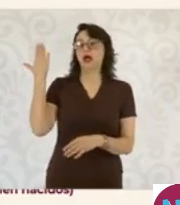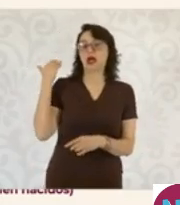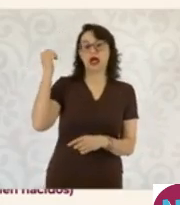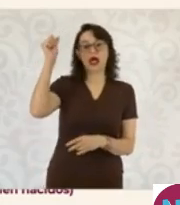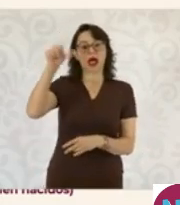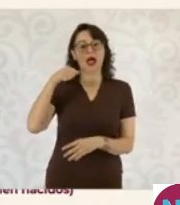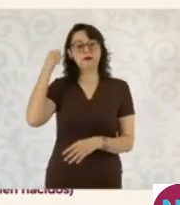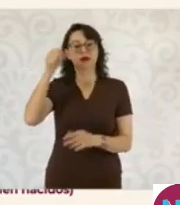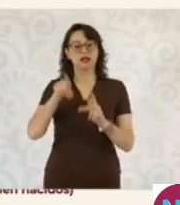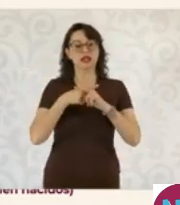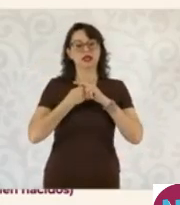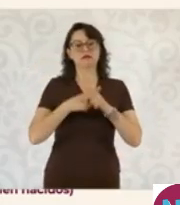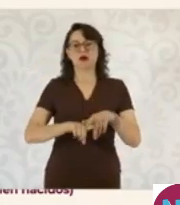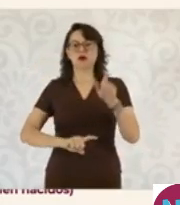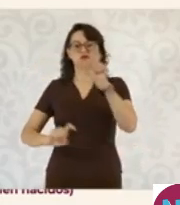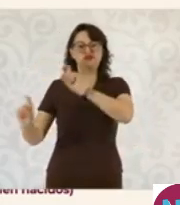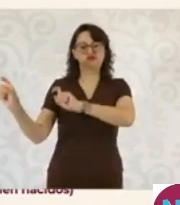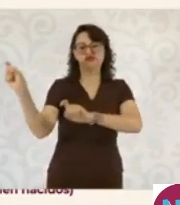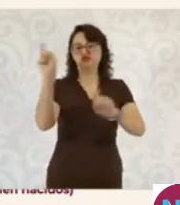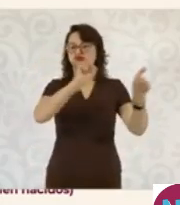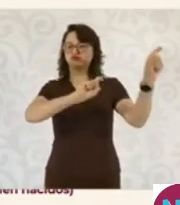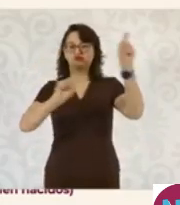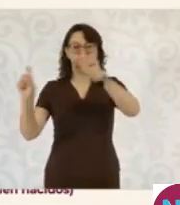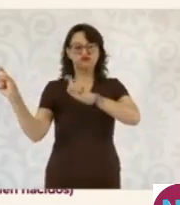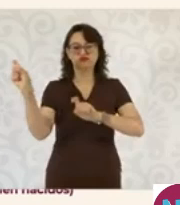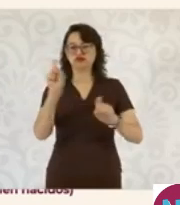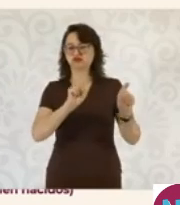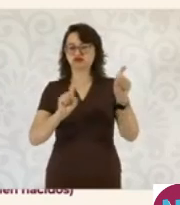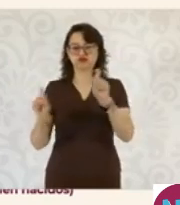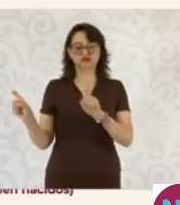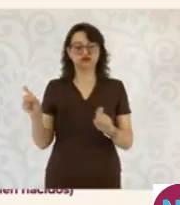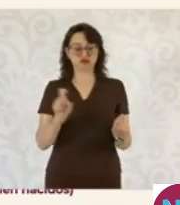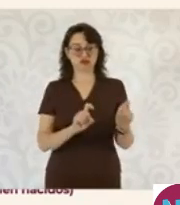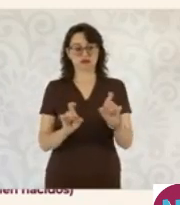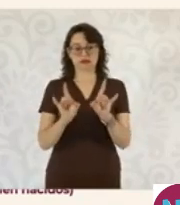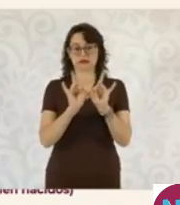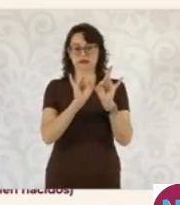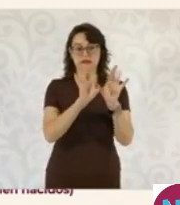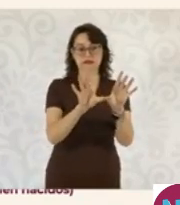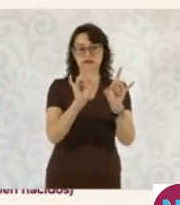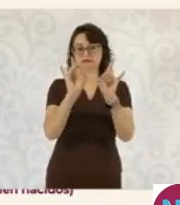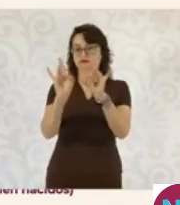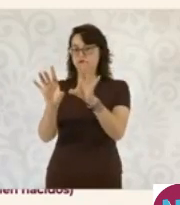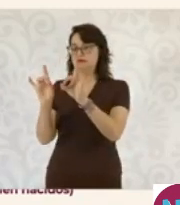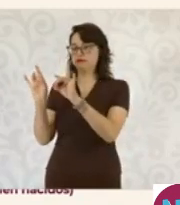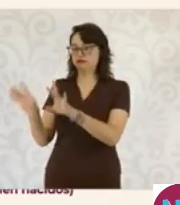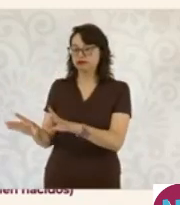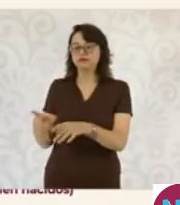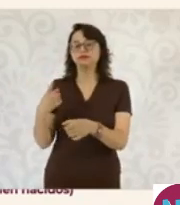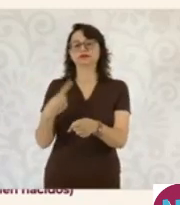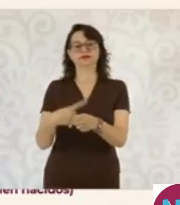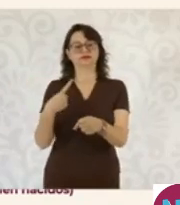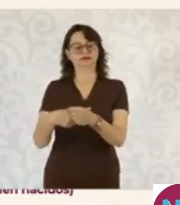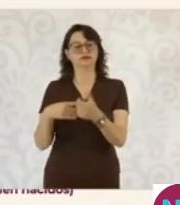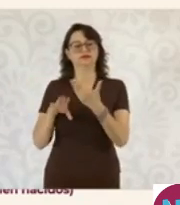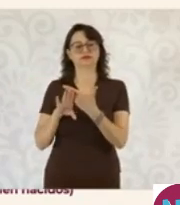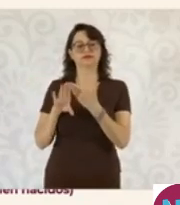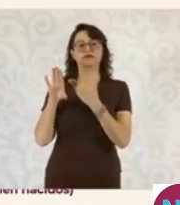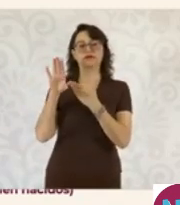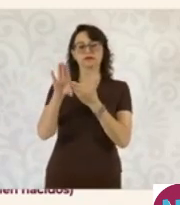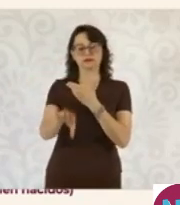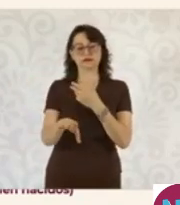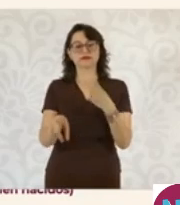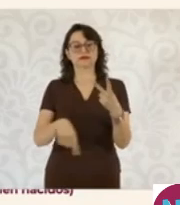de insecticidas a todas las entidades en donde se presentan brotes de dengue, la transferencia